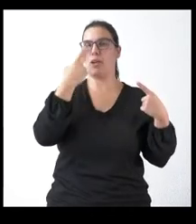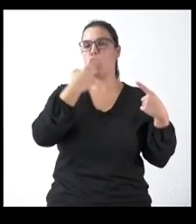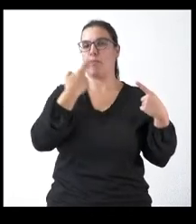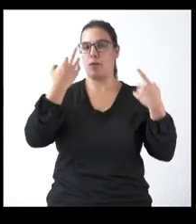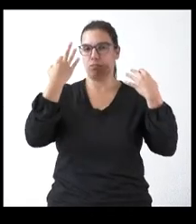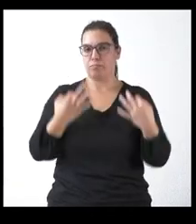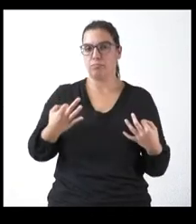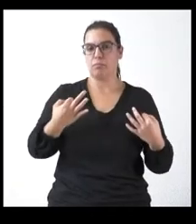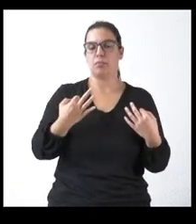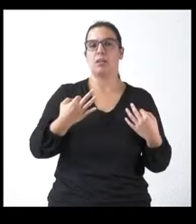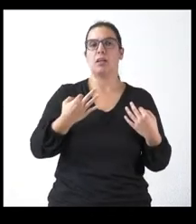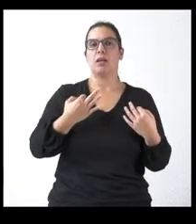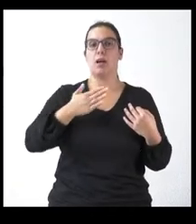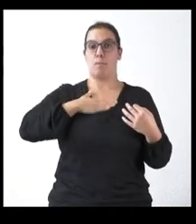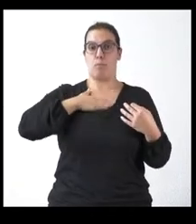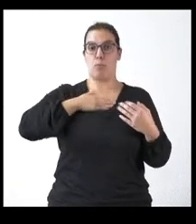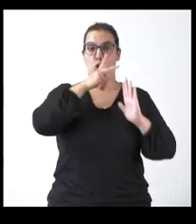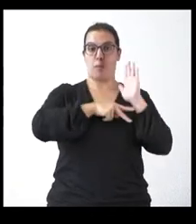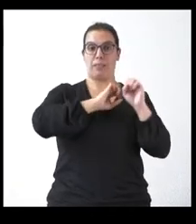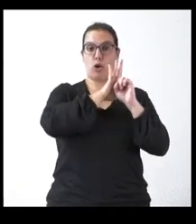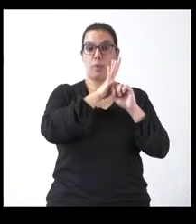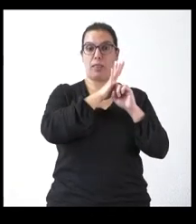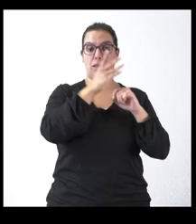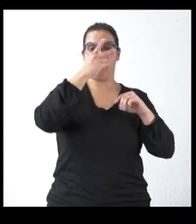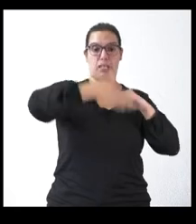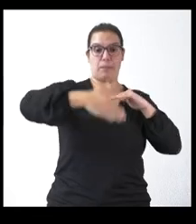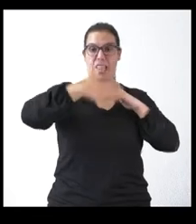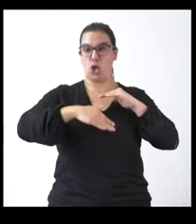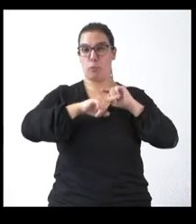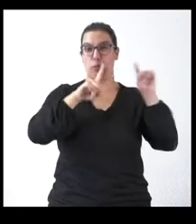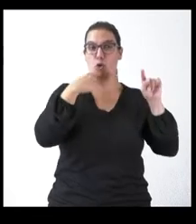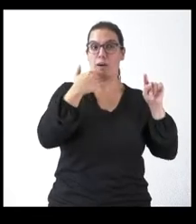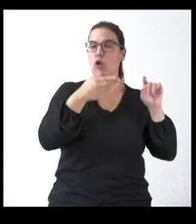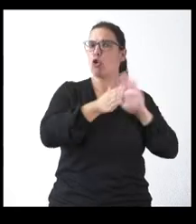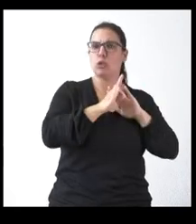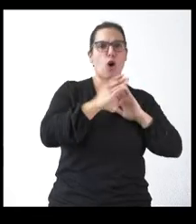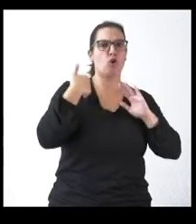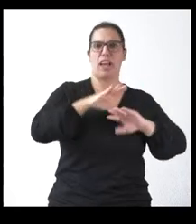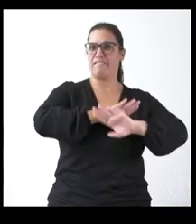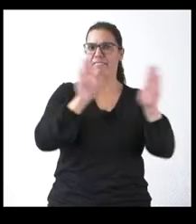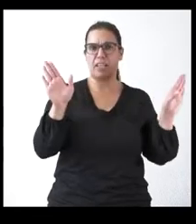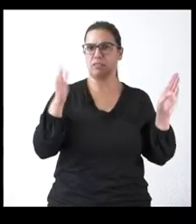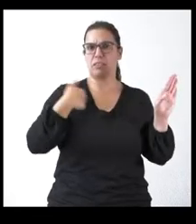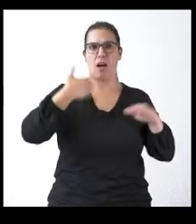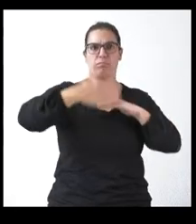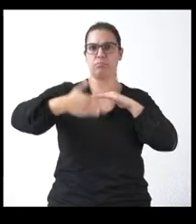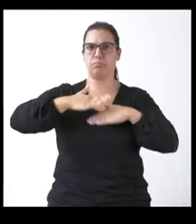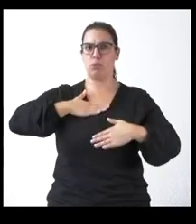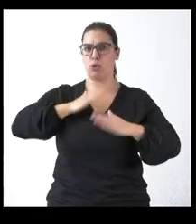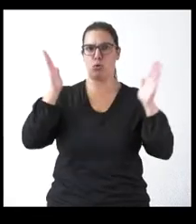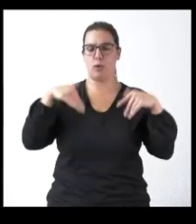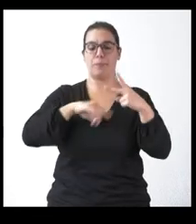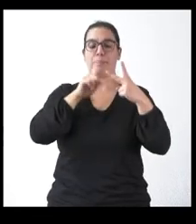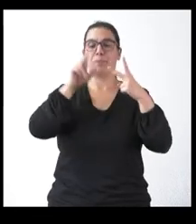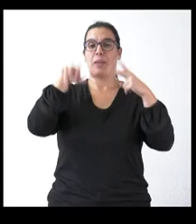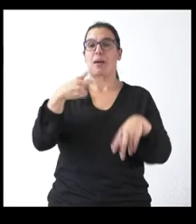alguna restricción de carácter autonómico con esta eliminación de la prohibición de fumar y luego sobre esto mismo sobre el